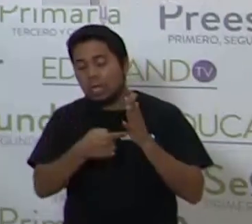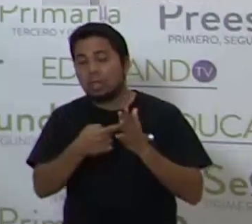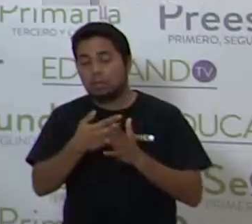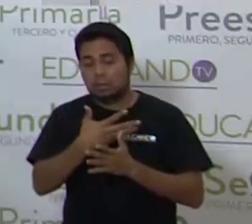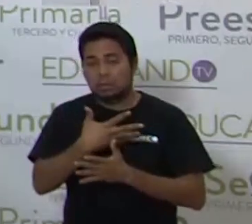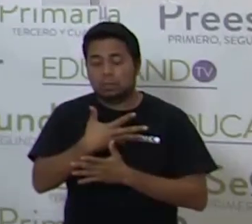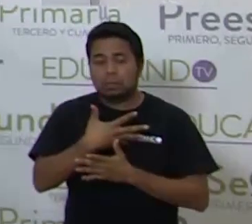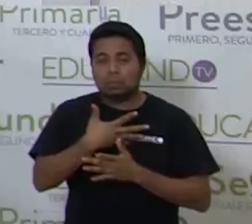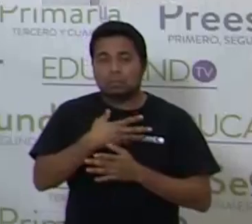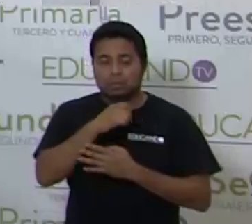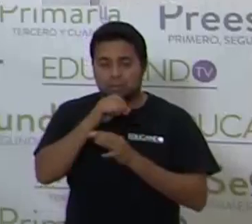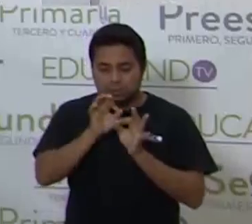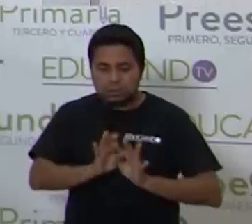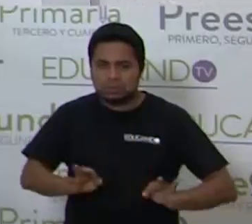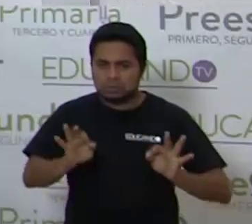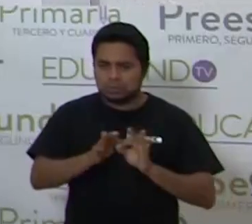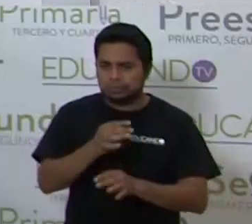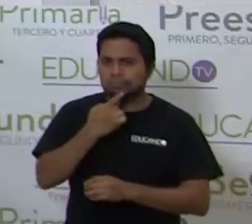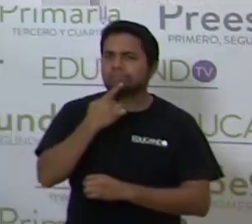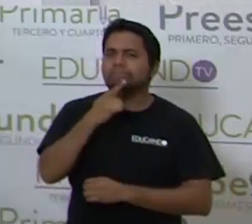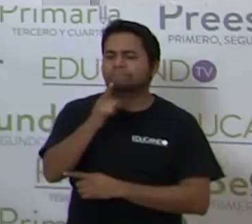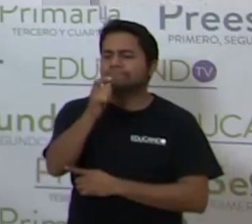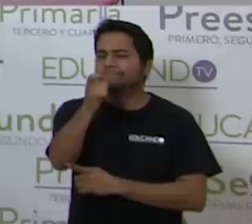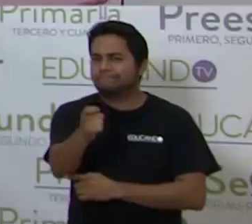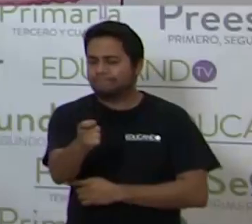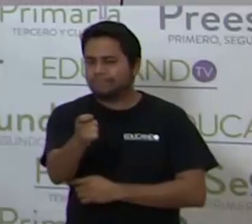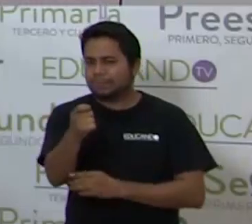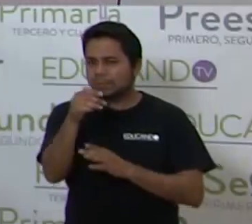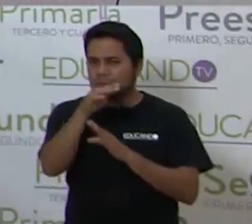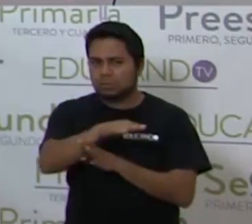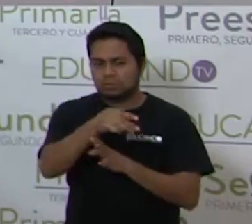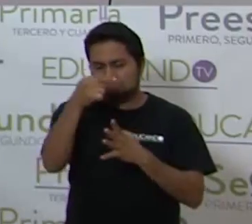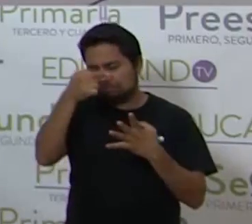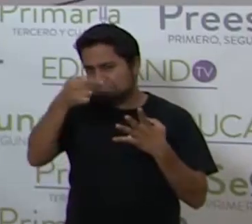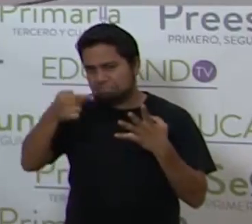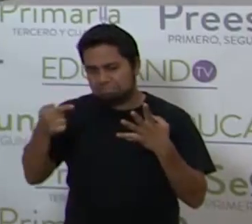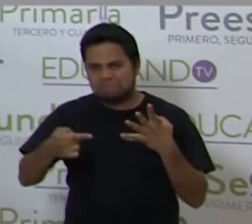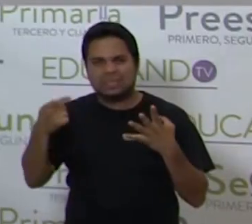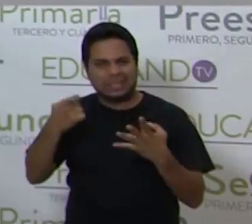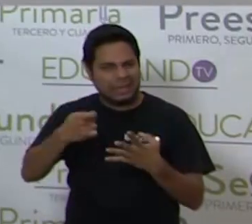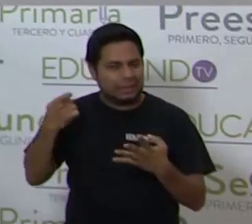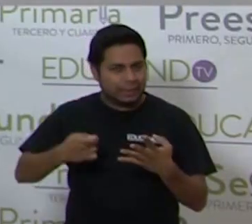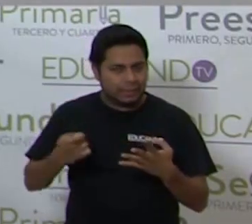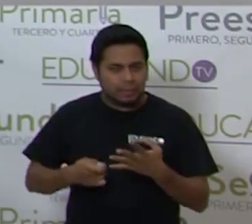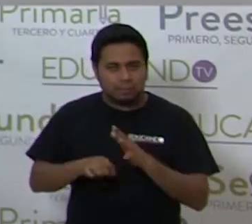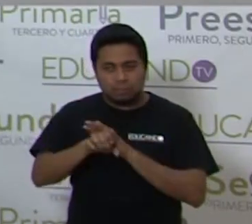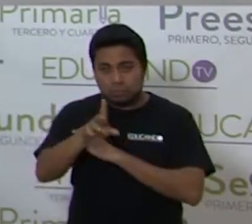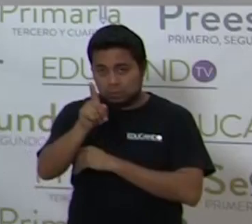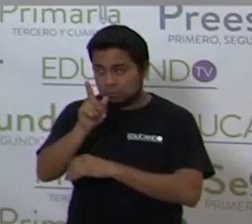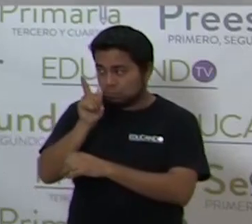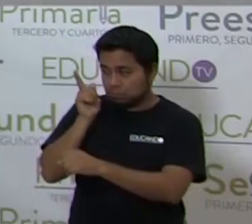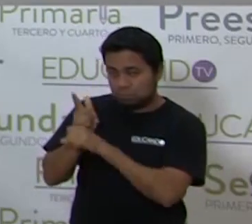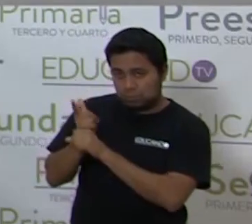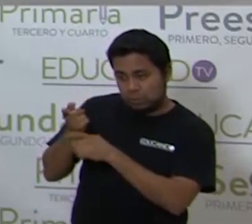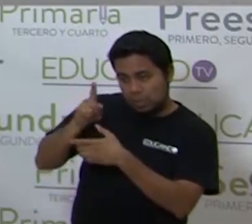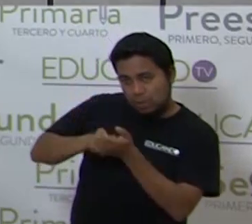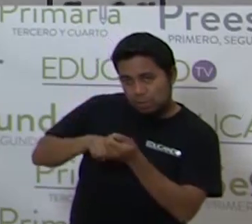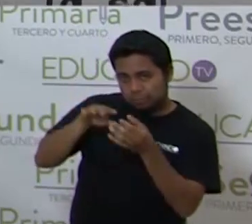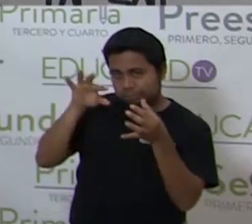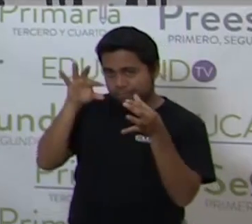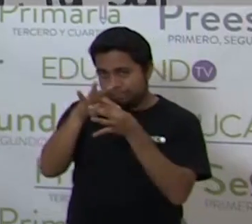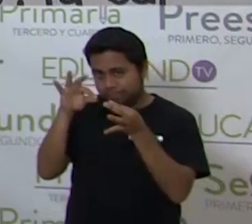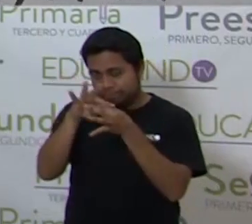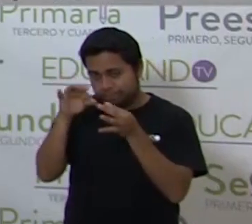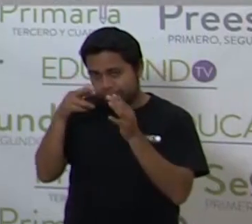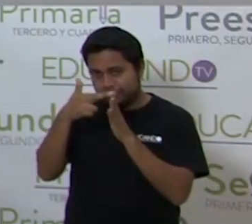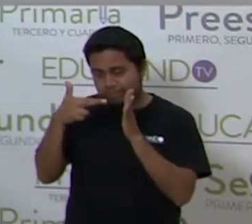importante que podamos definir todo lo referente a lo que son dichas instrucciones. Si te das cuenta, dentro de las instrucciones del